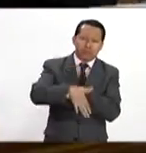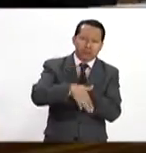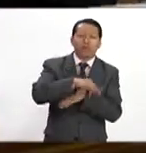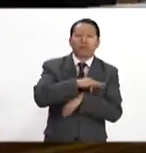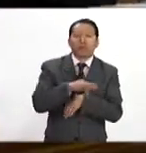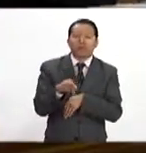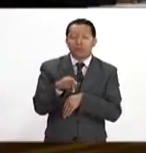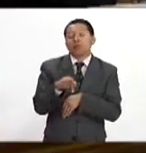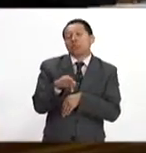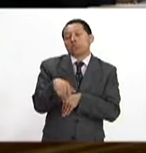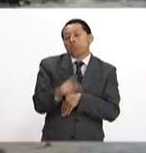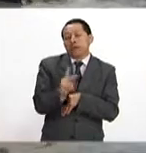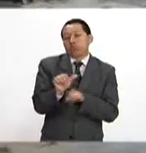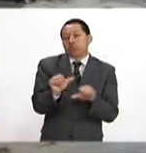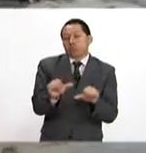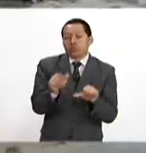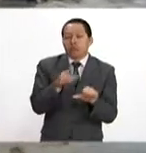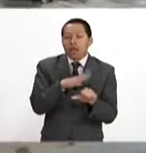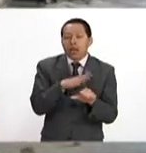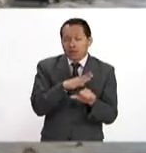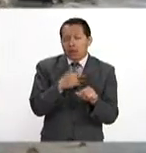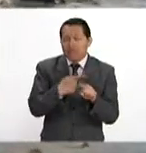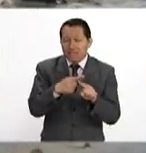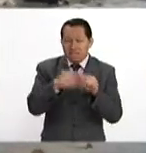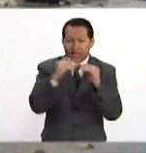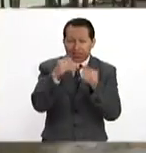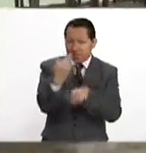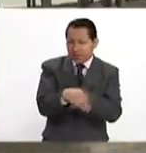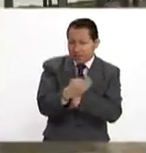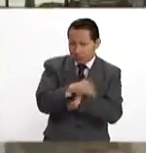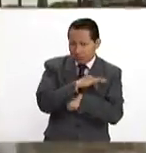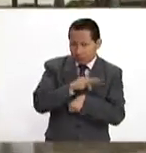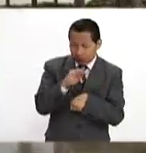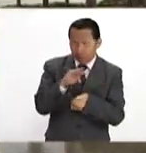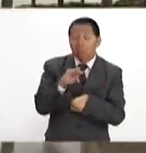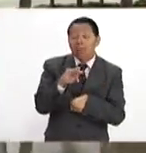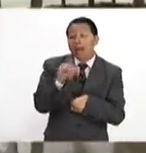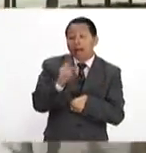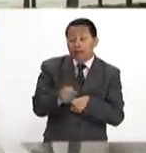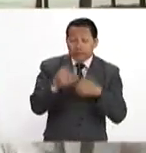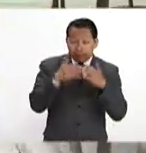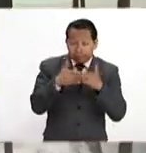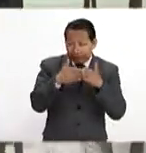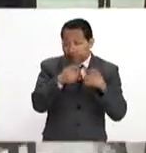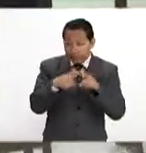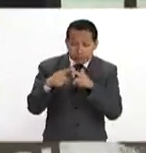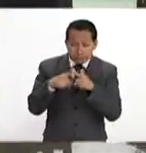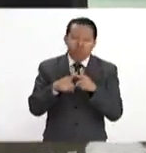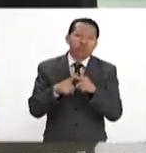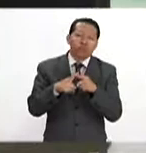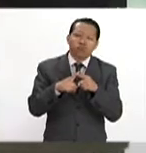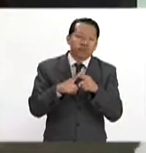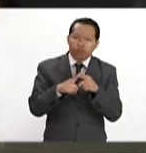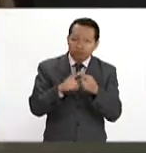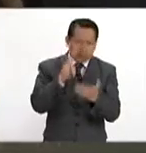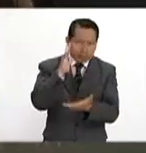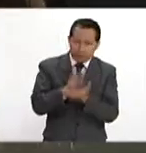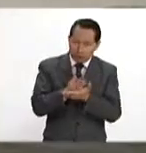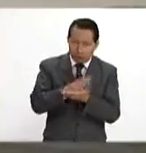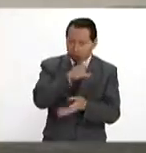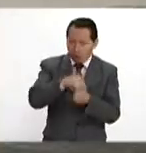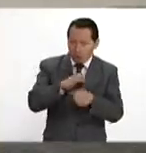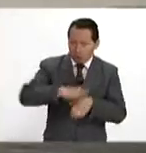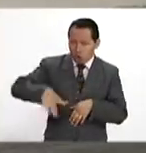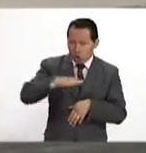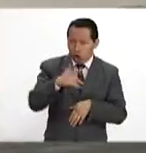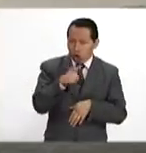Informó que pues se dispuso de albergues para las personas. En cuanto a la navegación, dijo que fue interrumpida en toda la zona del Golfo de México